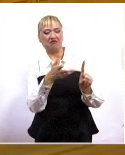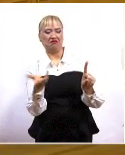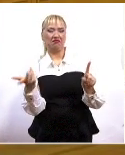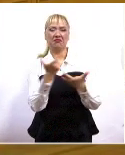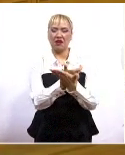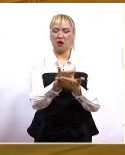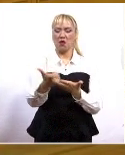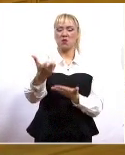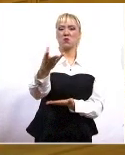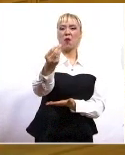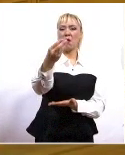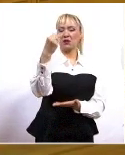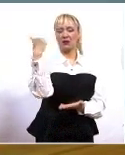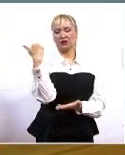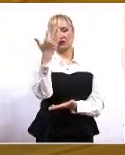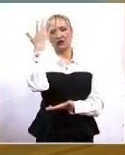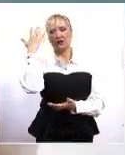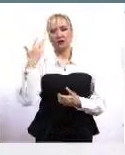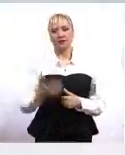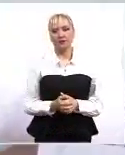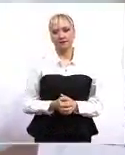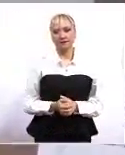que perciben.